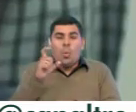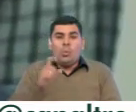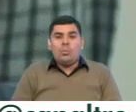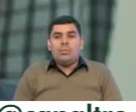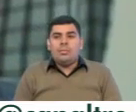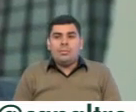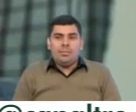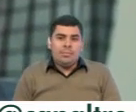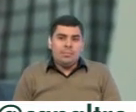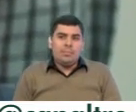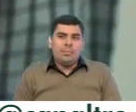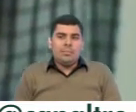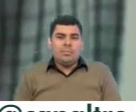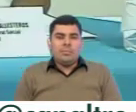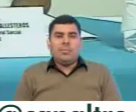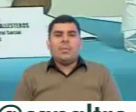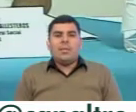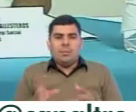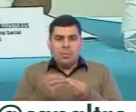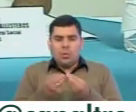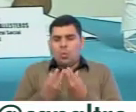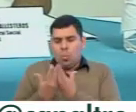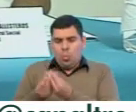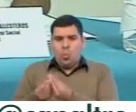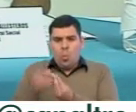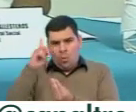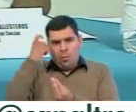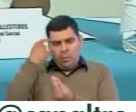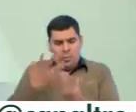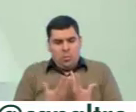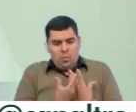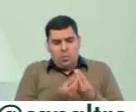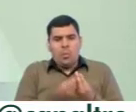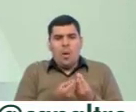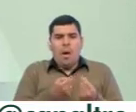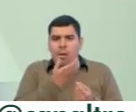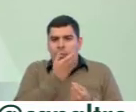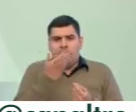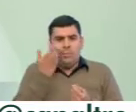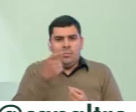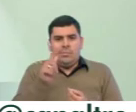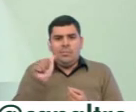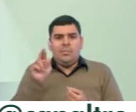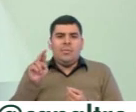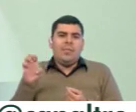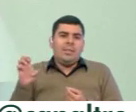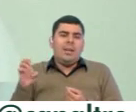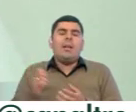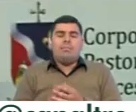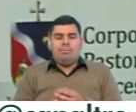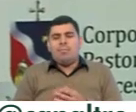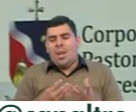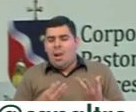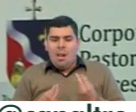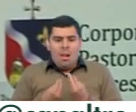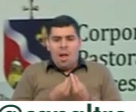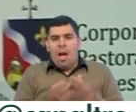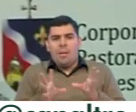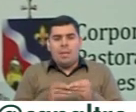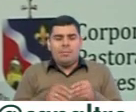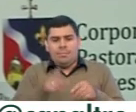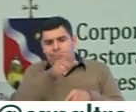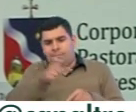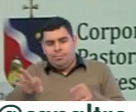la FARC estarían aquí en la capital del norte de Santander para dar a conocer los acuerdos y también las inquietudes por parte de toda la